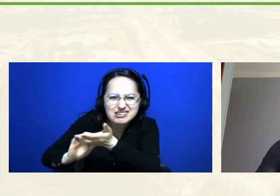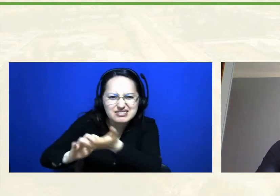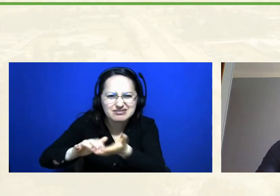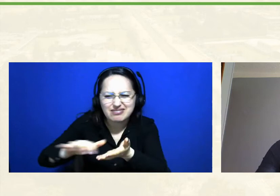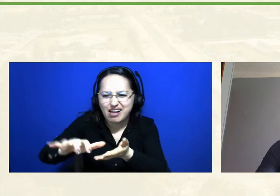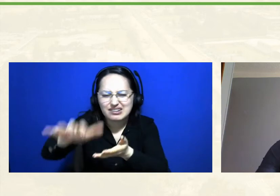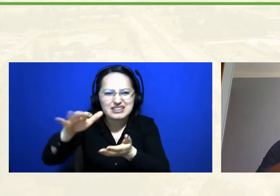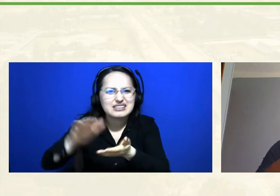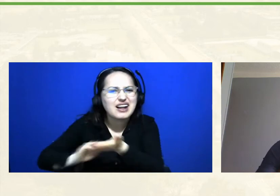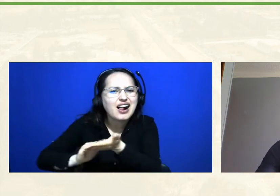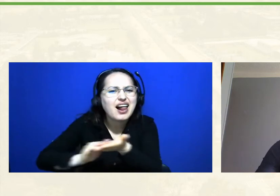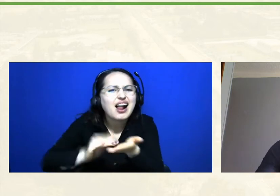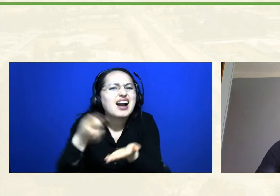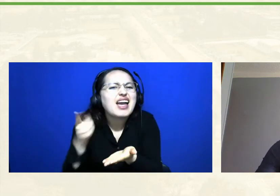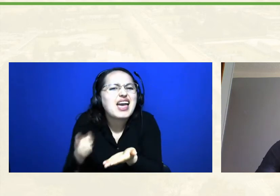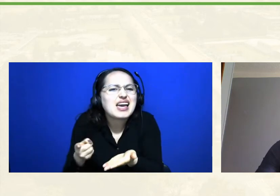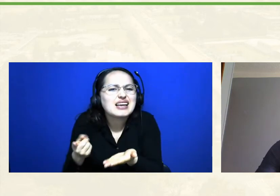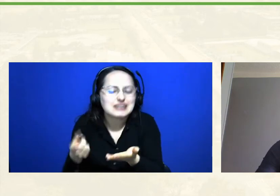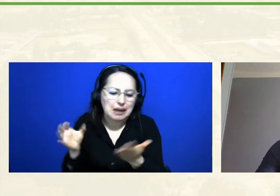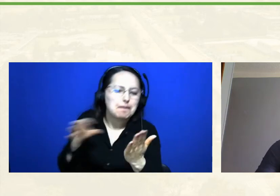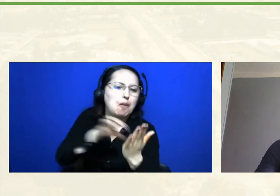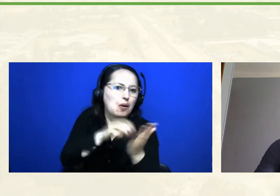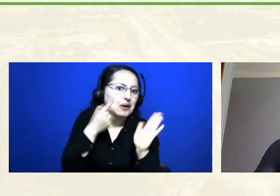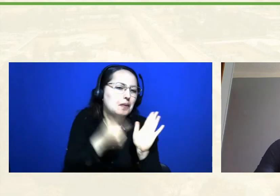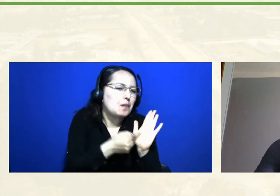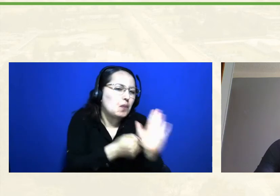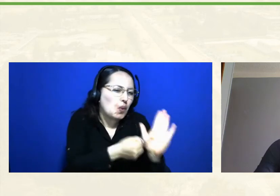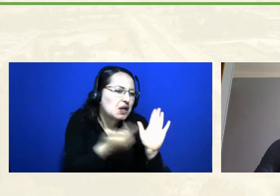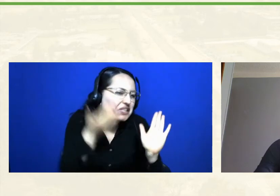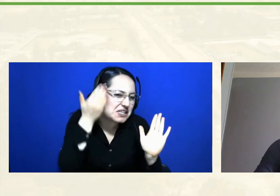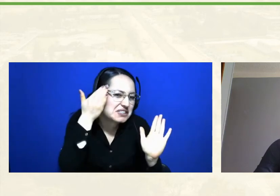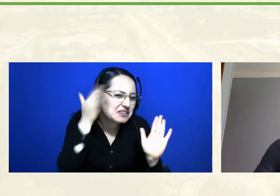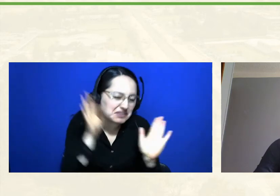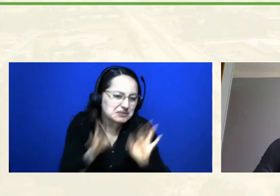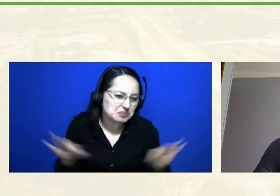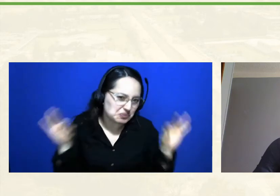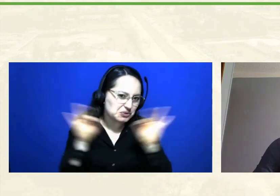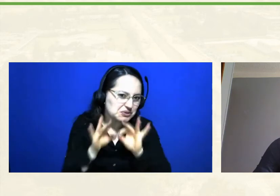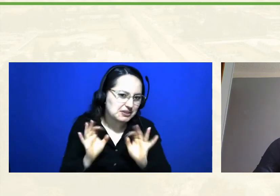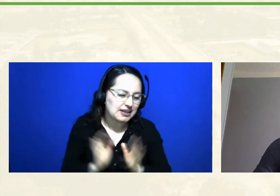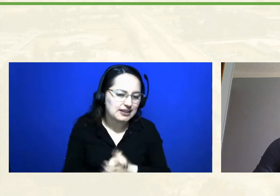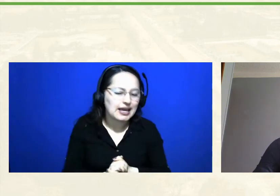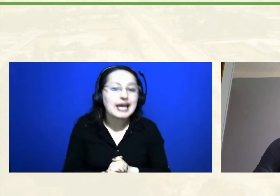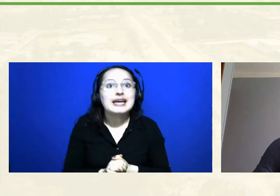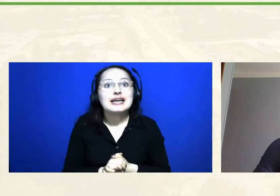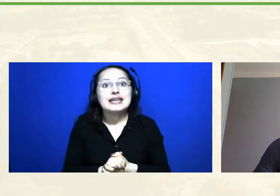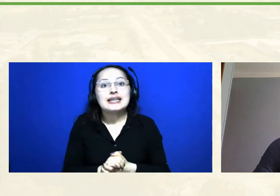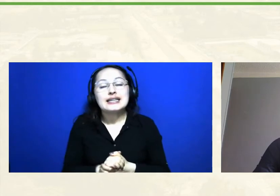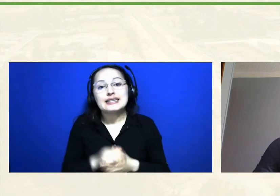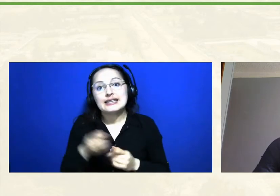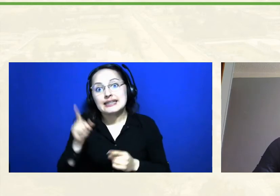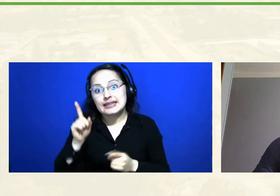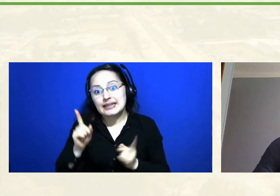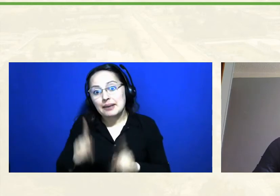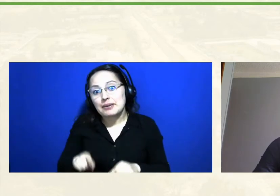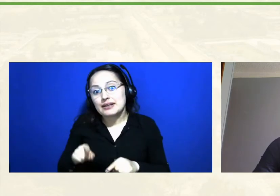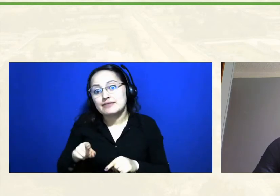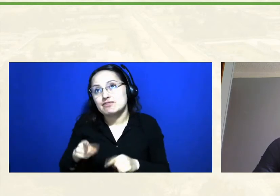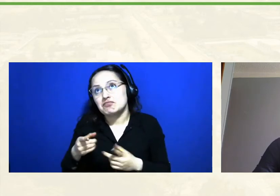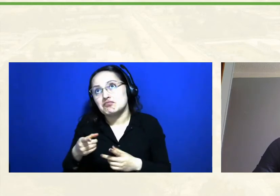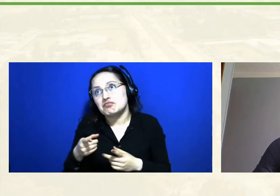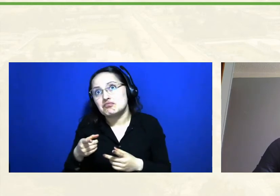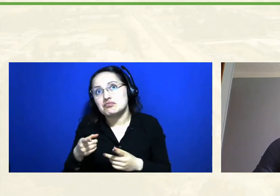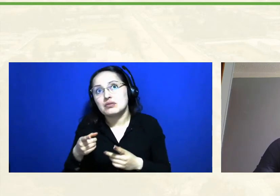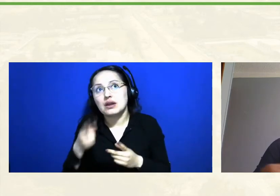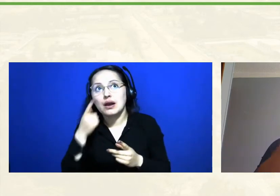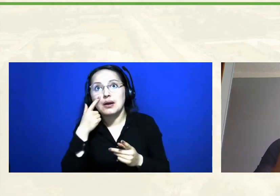actual de lo que se va a postular, eso, digamos, es fundamental. Y los insumos que, digamos, se requieran para poder